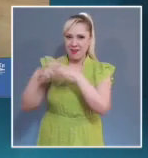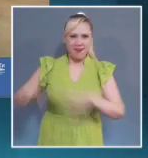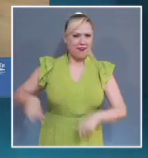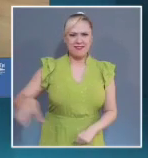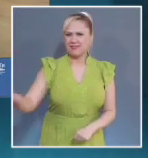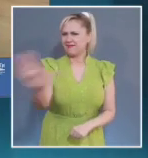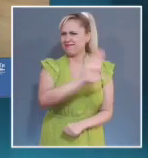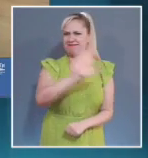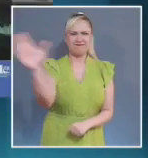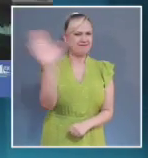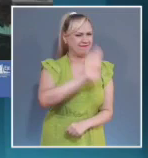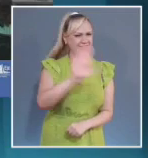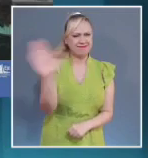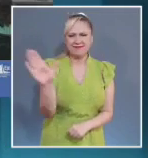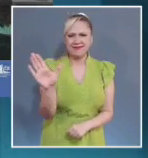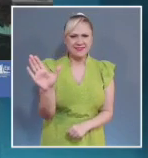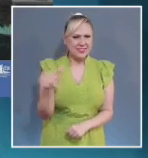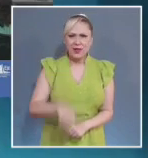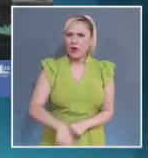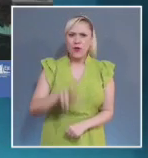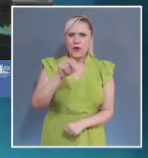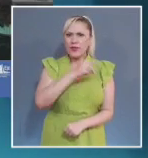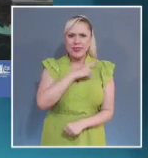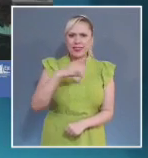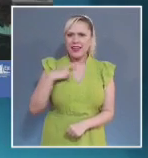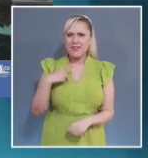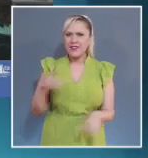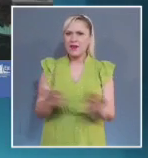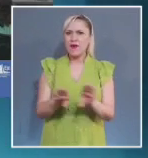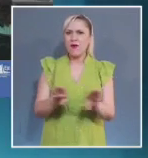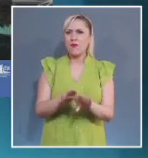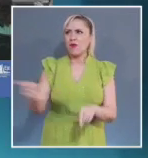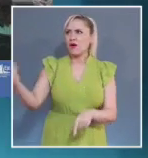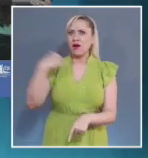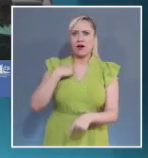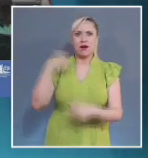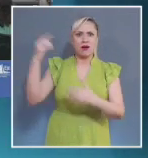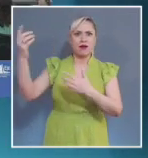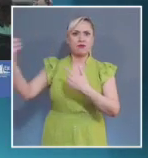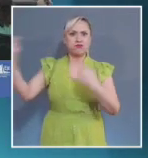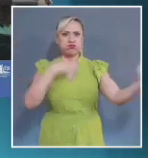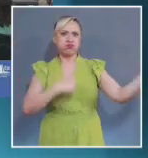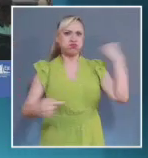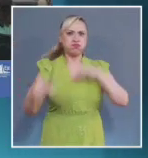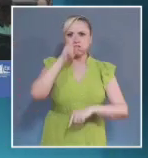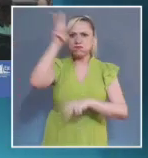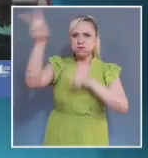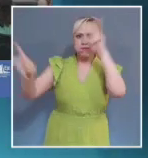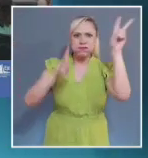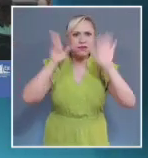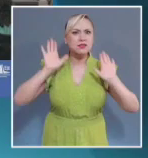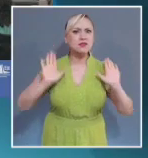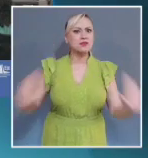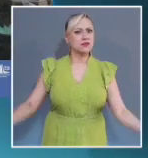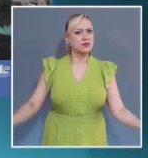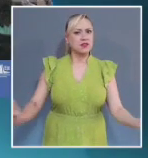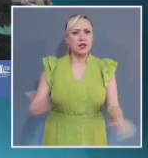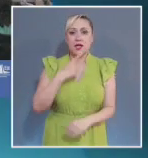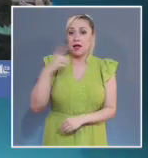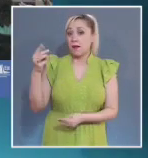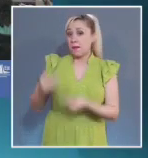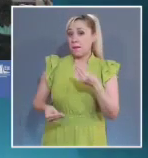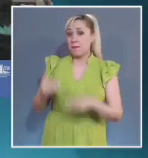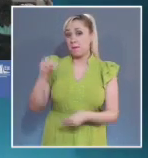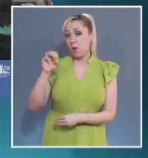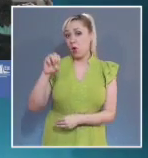de la Federación, advirtió el magistrado presidente del Tribunal Electoral, Reyes Rodríguez Mondragón,